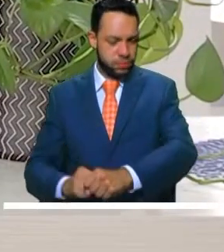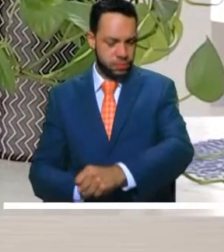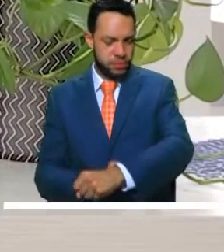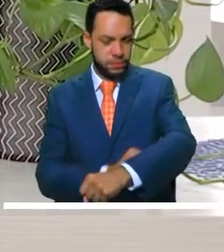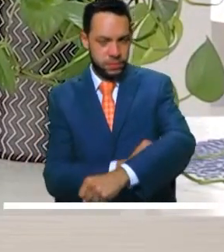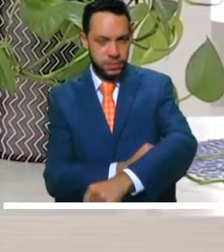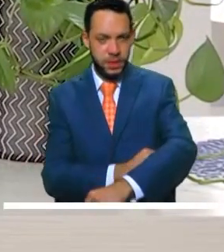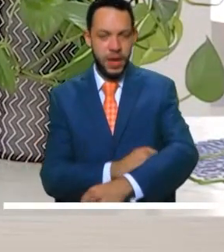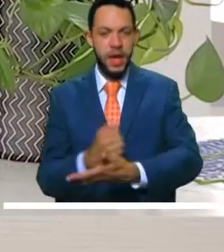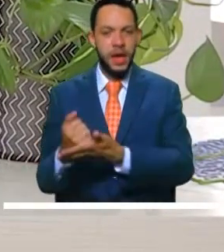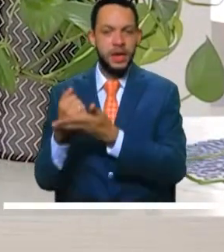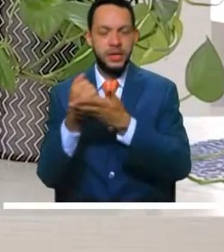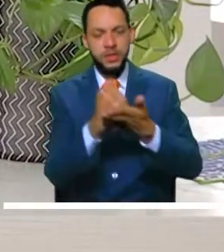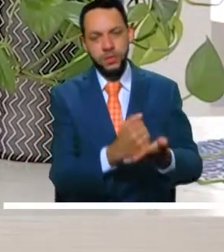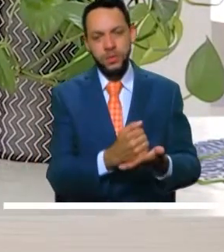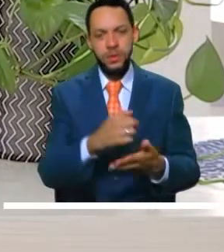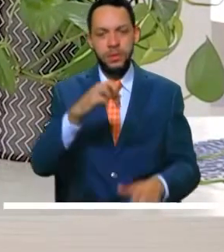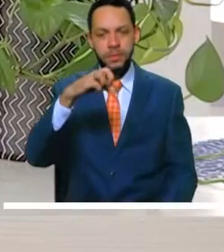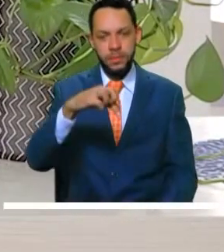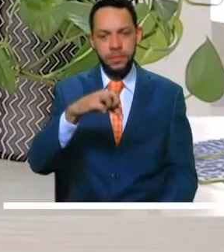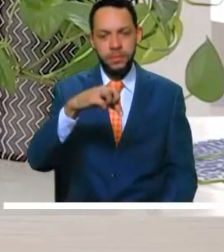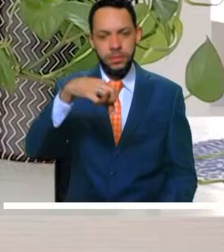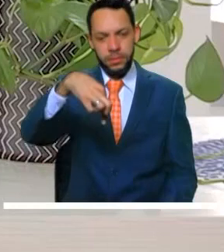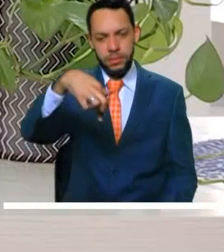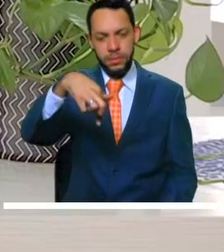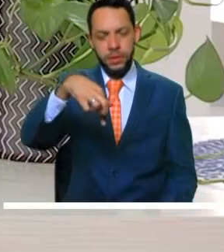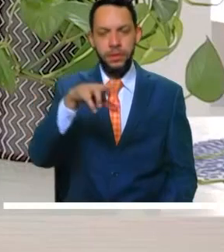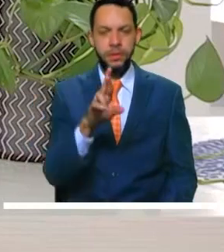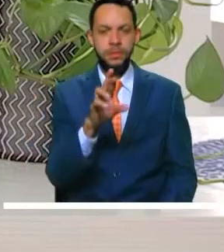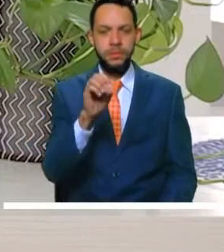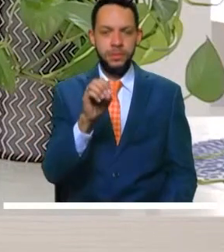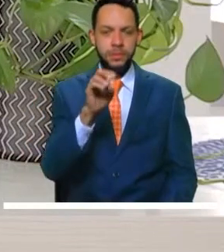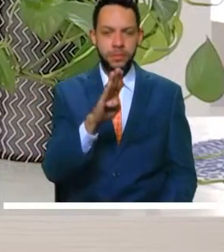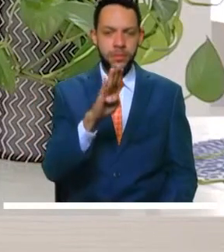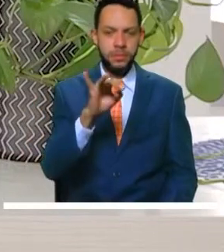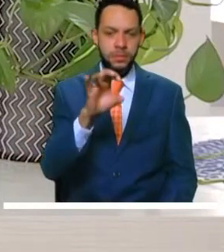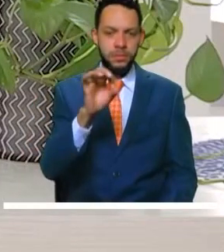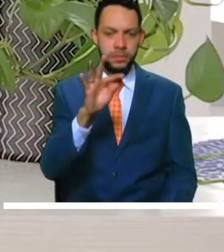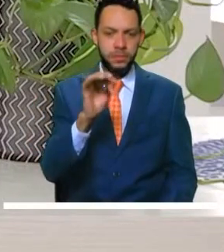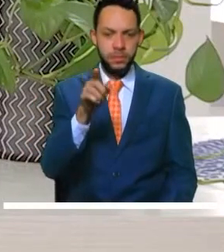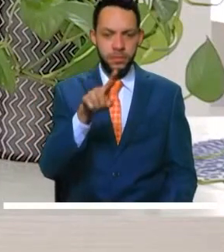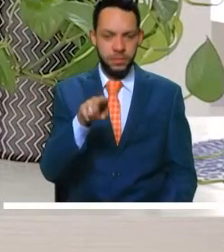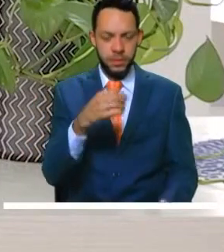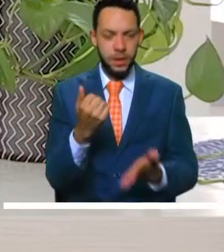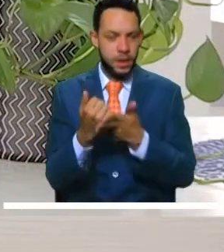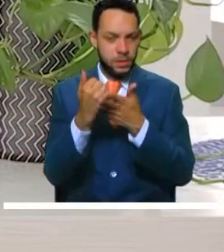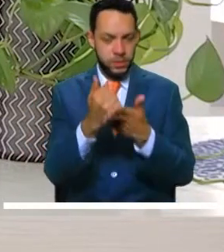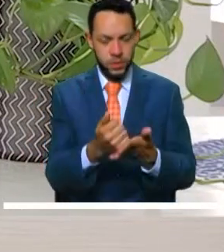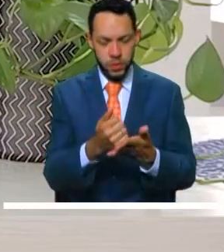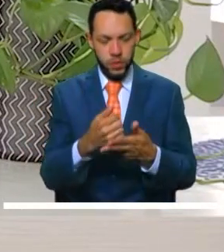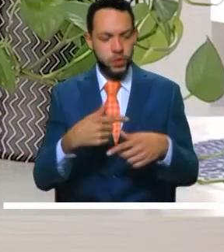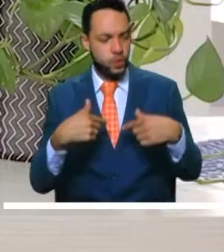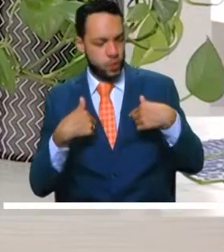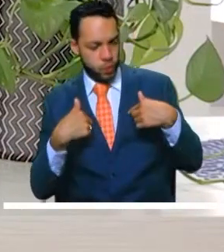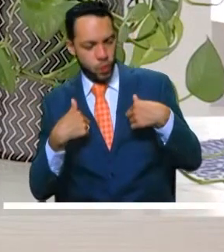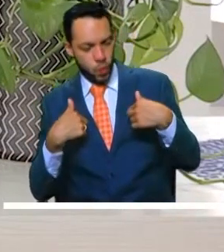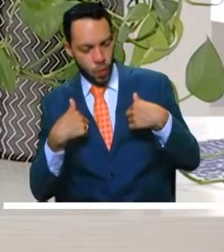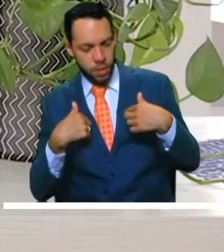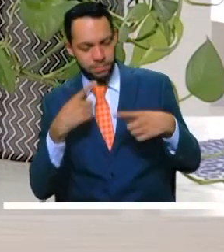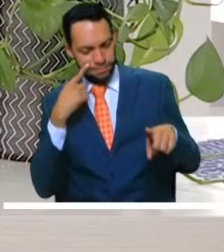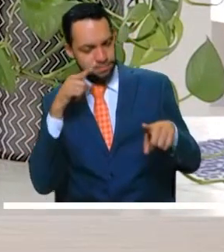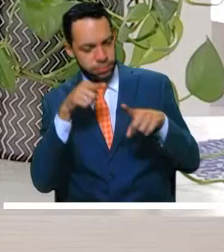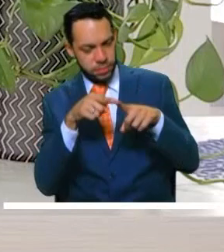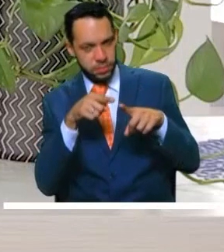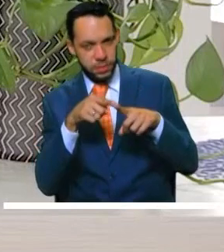bacterias buenas, porque si no las estamos alimentando, pues tampoco nada vamos a hacer. A mí, yo soy muy amante de los probióticos, a